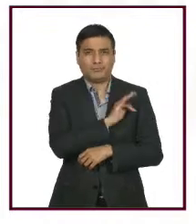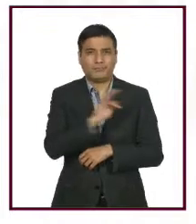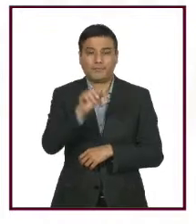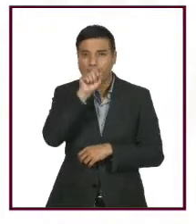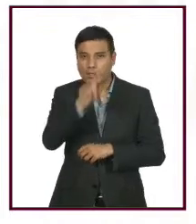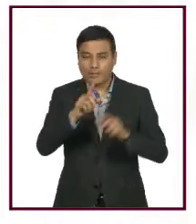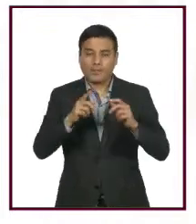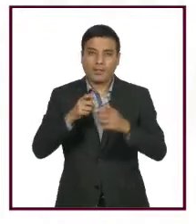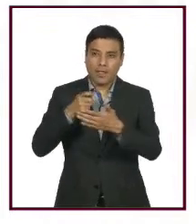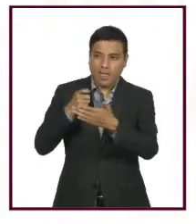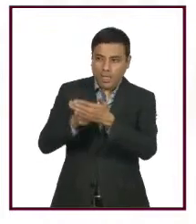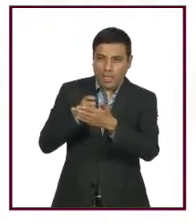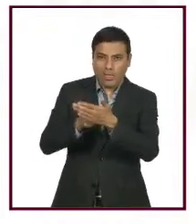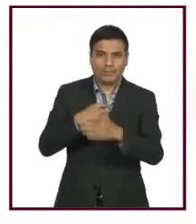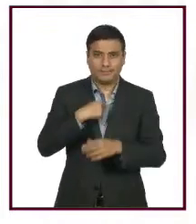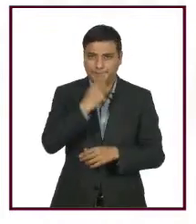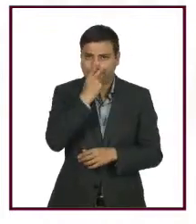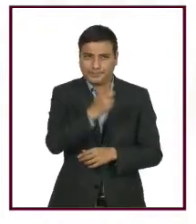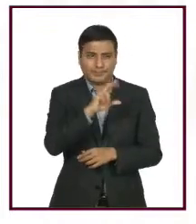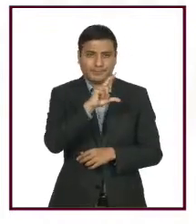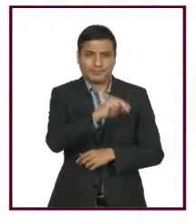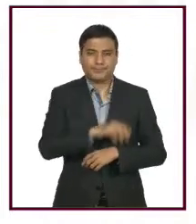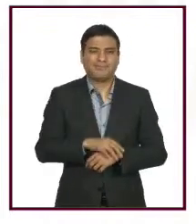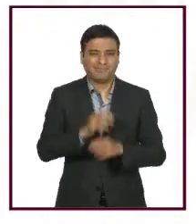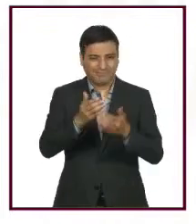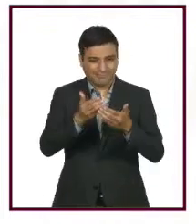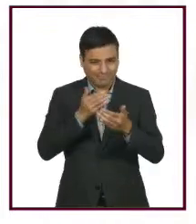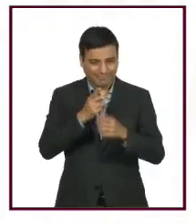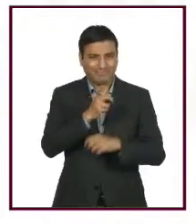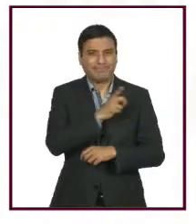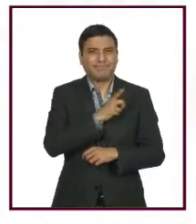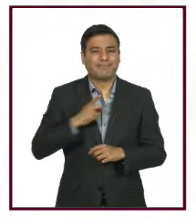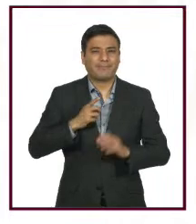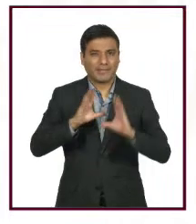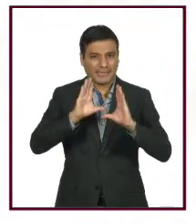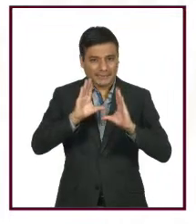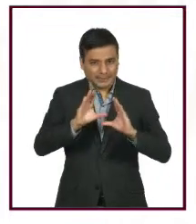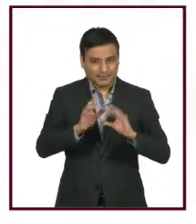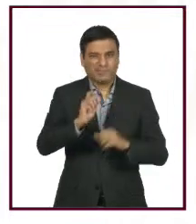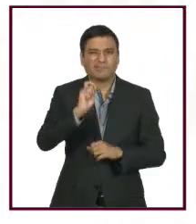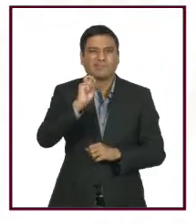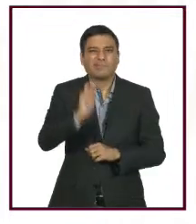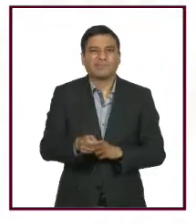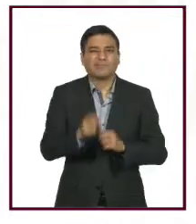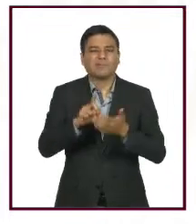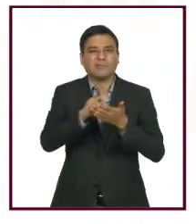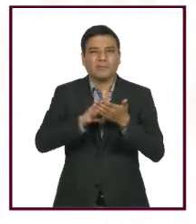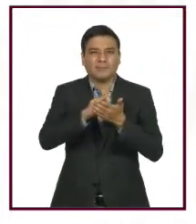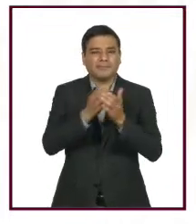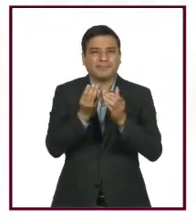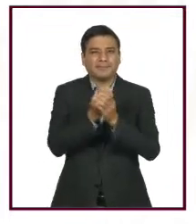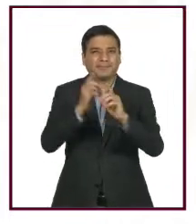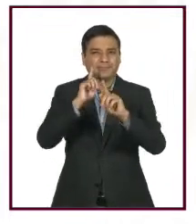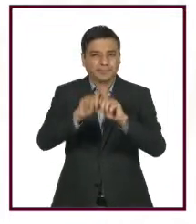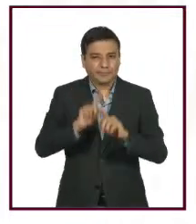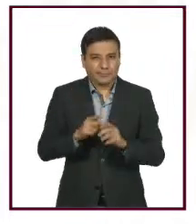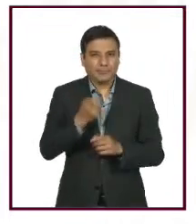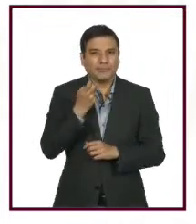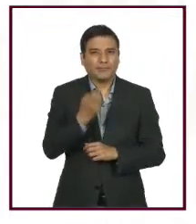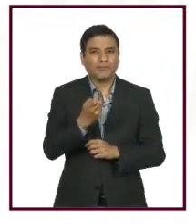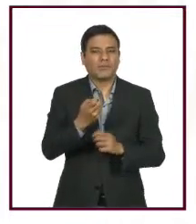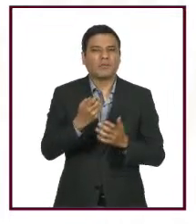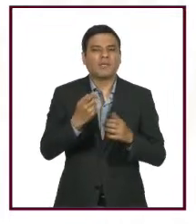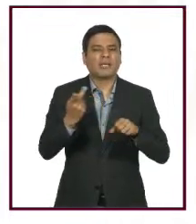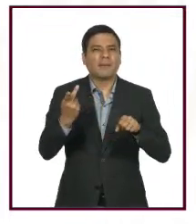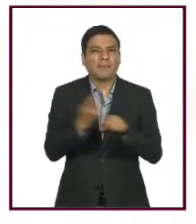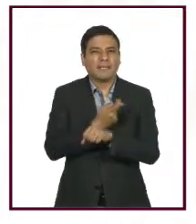importante siempre desde temprana edad psicoeducar sobre el tipo de sustancias, las consecuencias negativas que tienen a corto